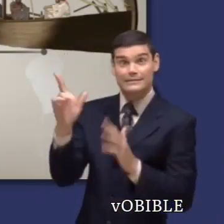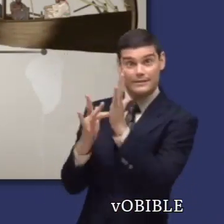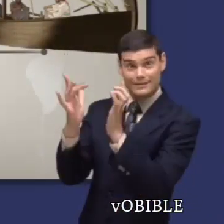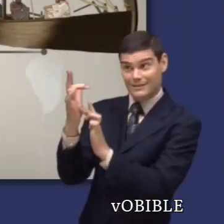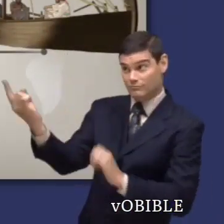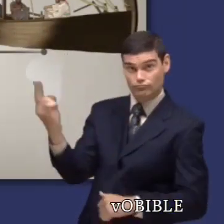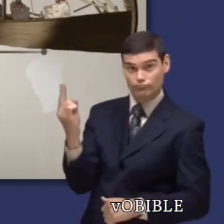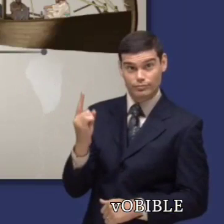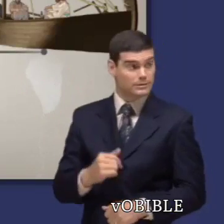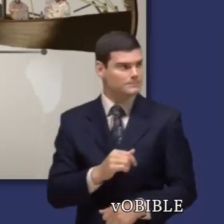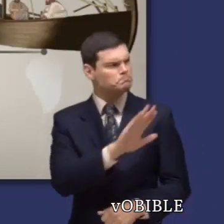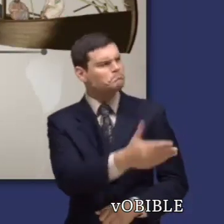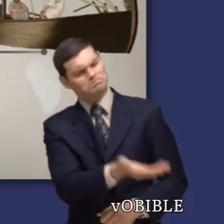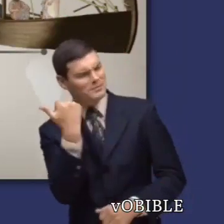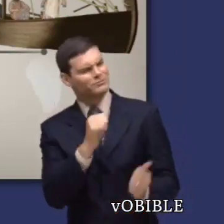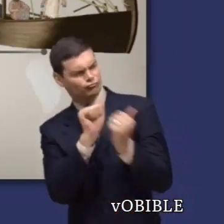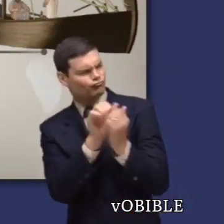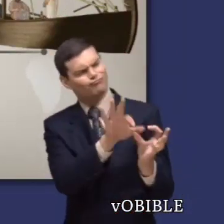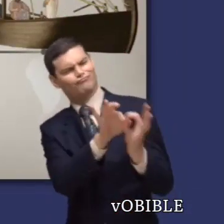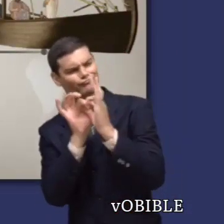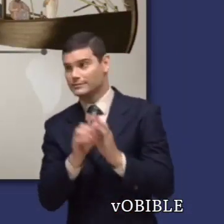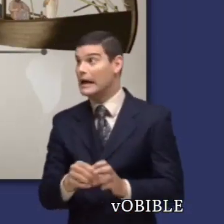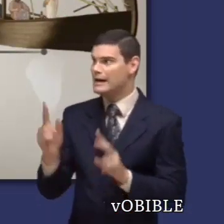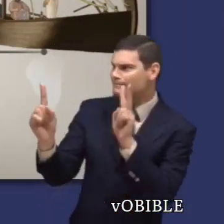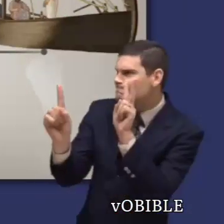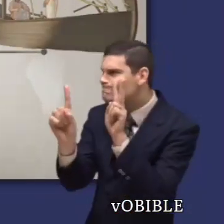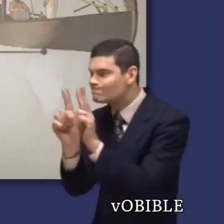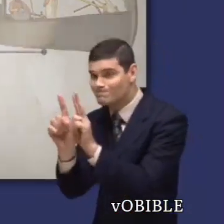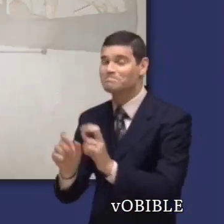Galilea, Jesús los invitó a ser sus seguidores.